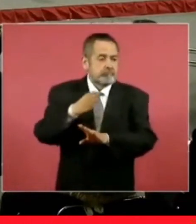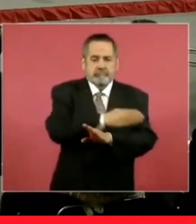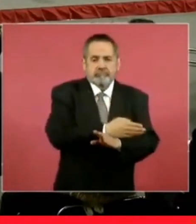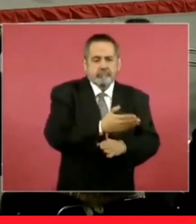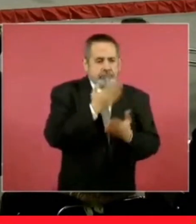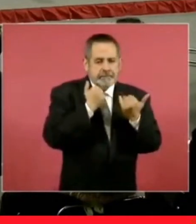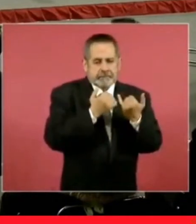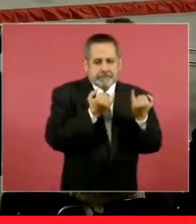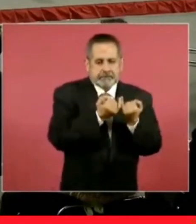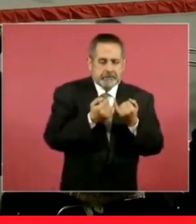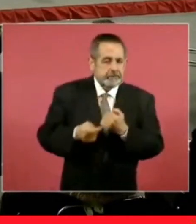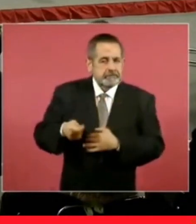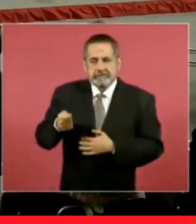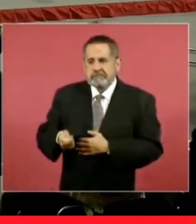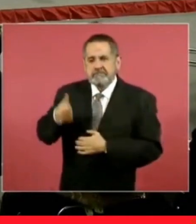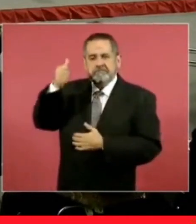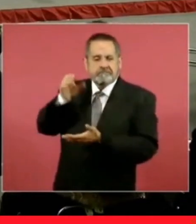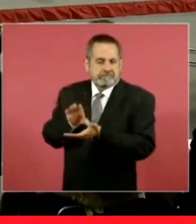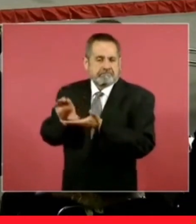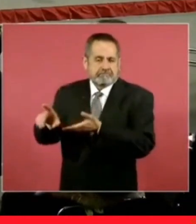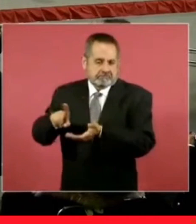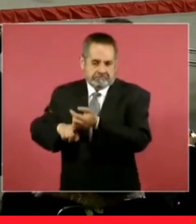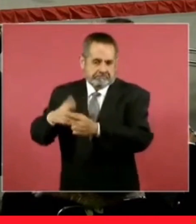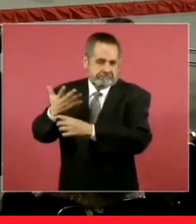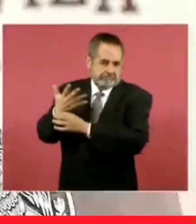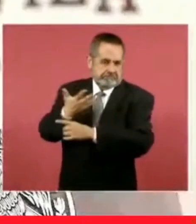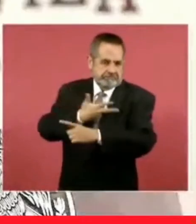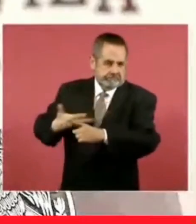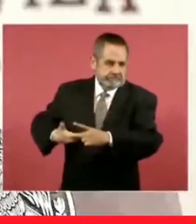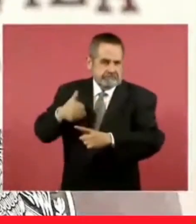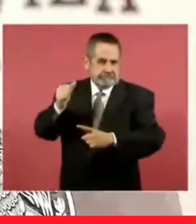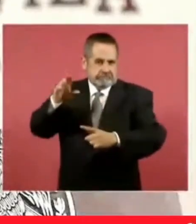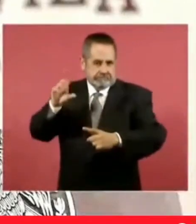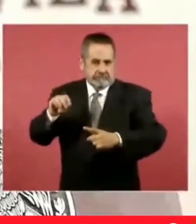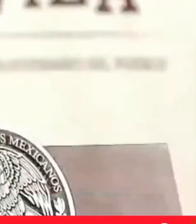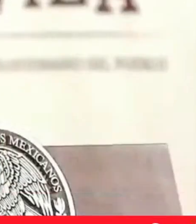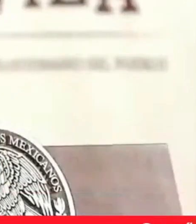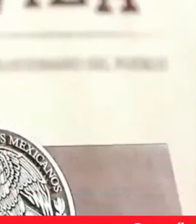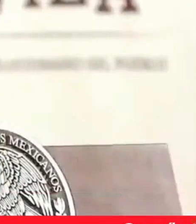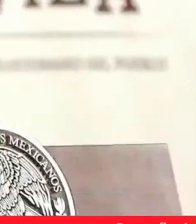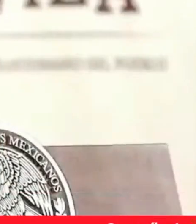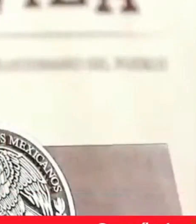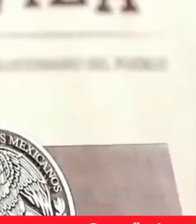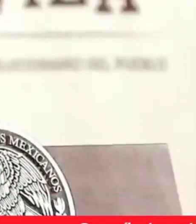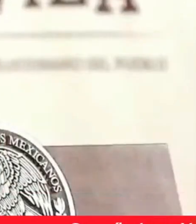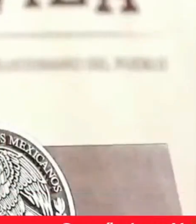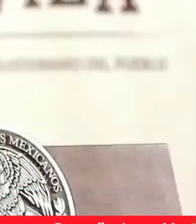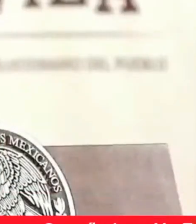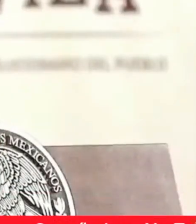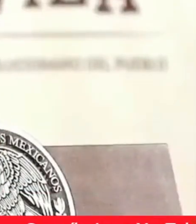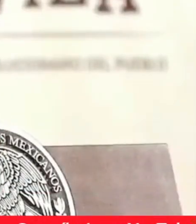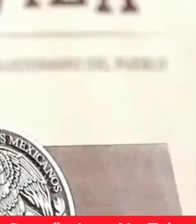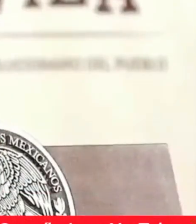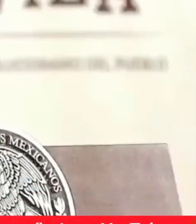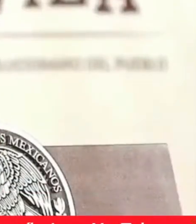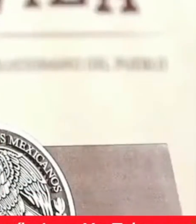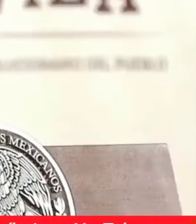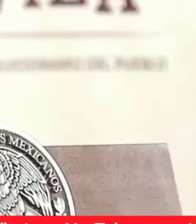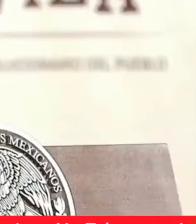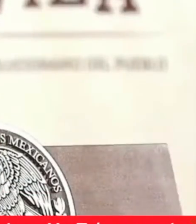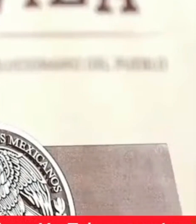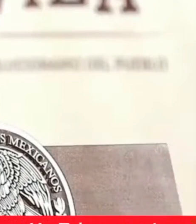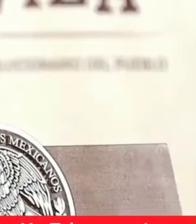ya mencionó el presidente Andrés Manuel López Obrador. En los últimos cinco sexenios, es decir, en 30 años,